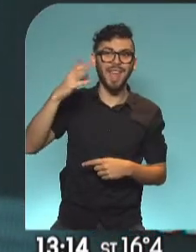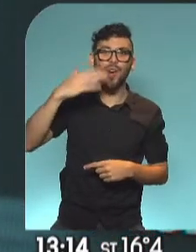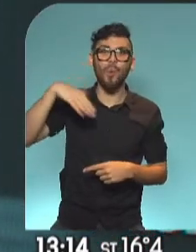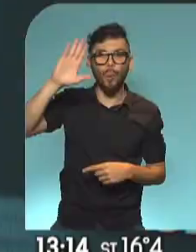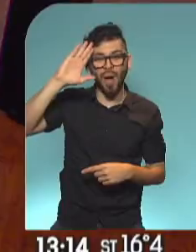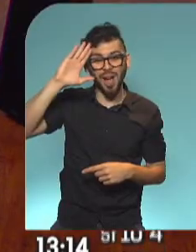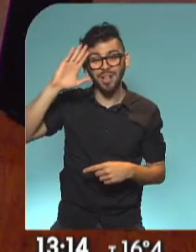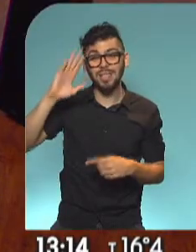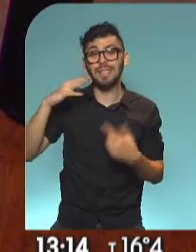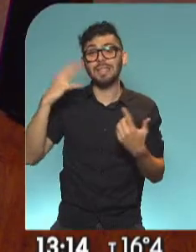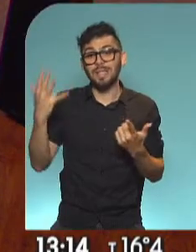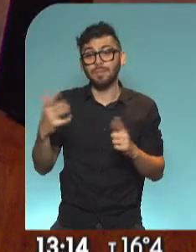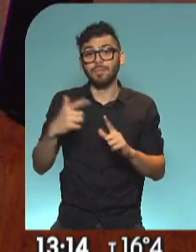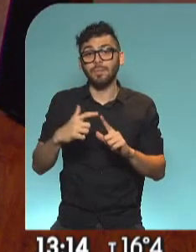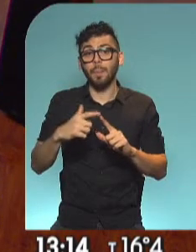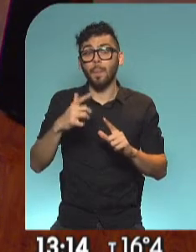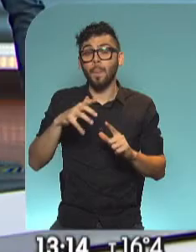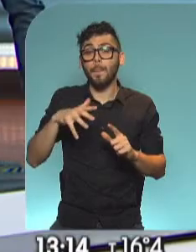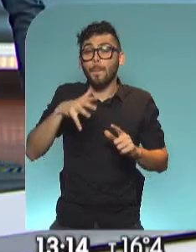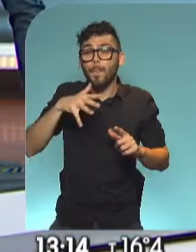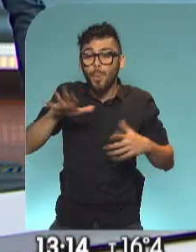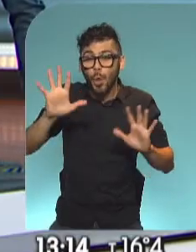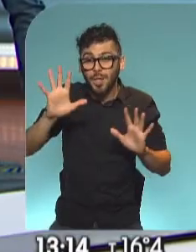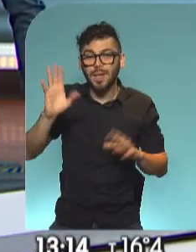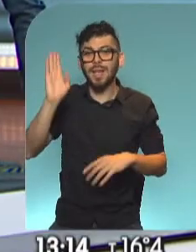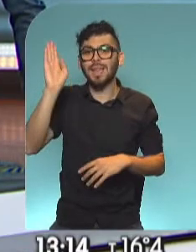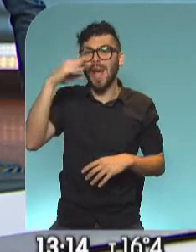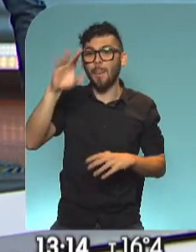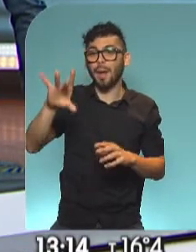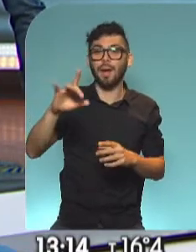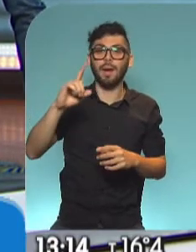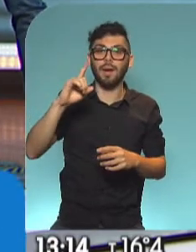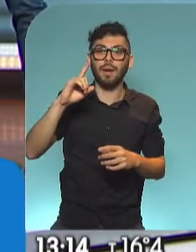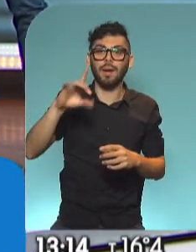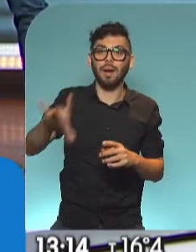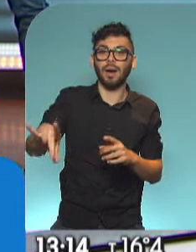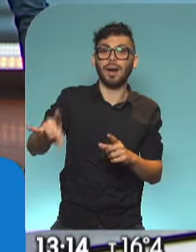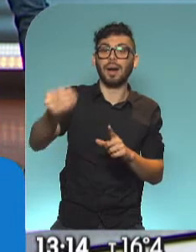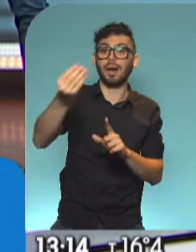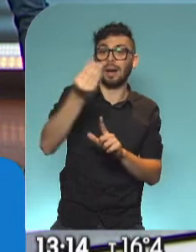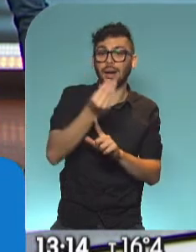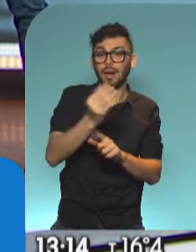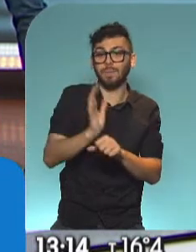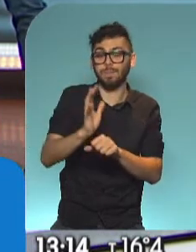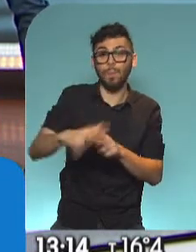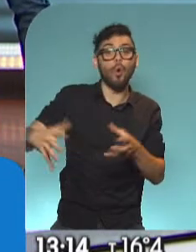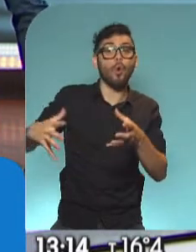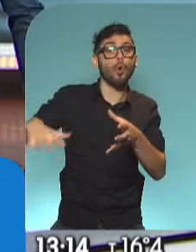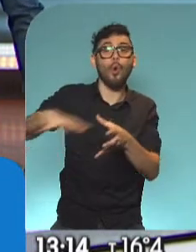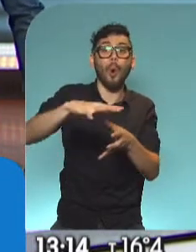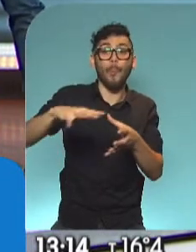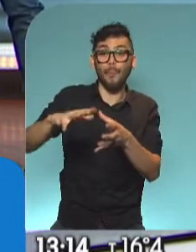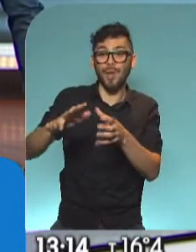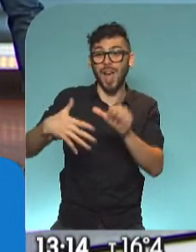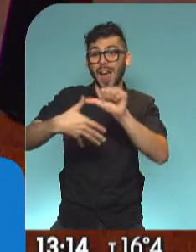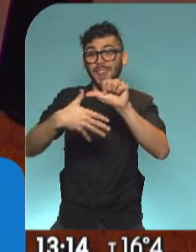con que Trump podría designarla haciéndole algún tipo de gesto a la comunidad latina que necesita que lo vote de